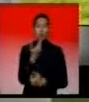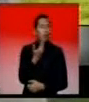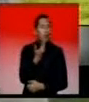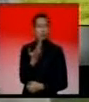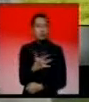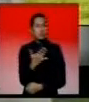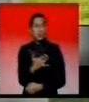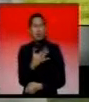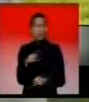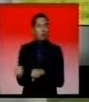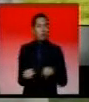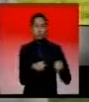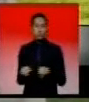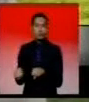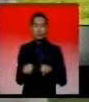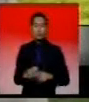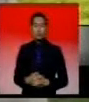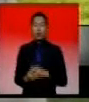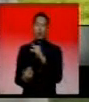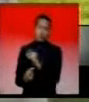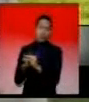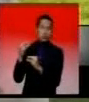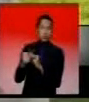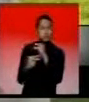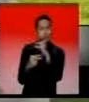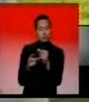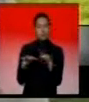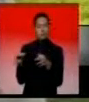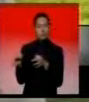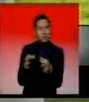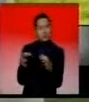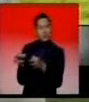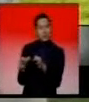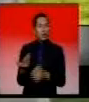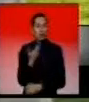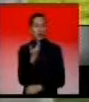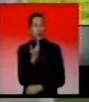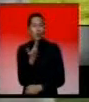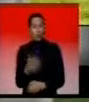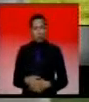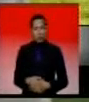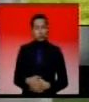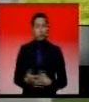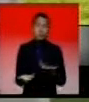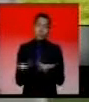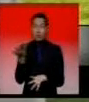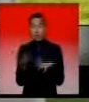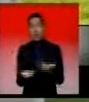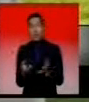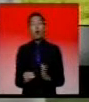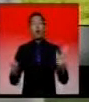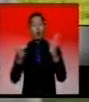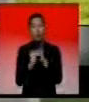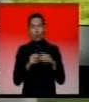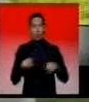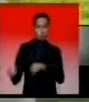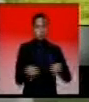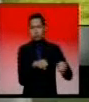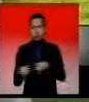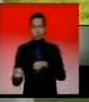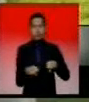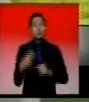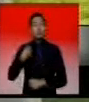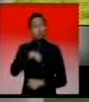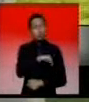estaba el terremoto. Y de poco a poco le vamos explicando cómo deben de, si hay otro terremoto o lo que pueda